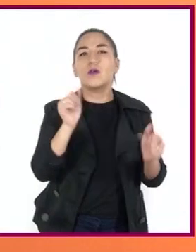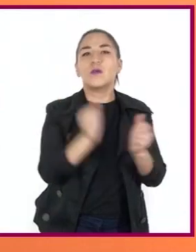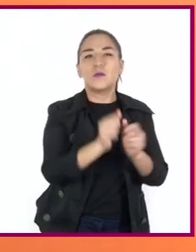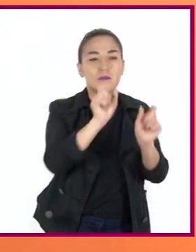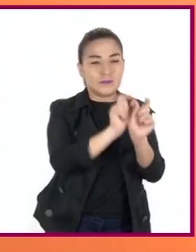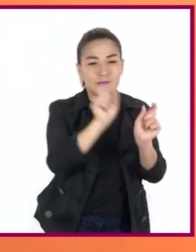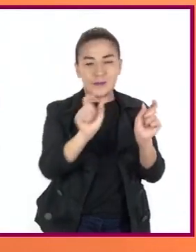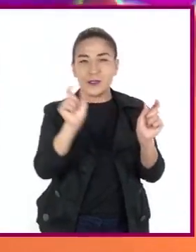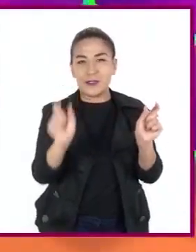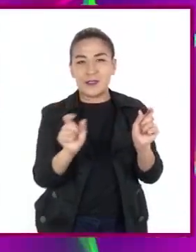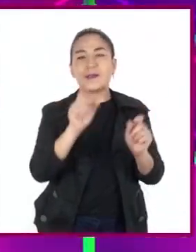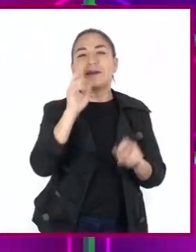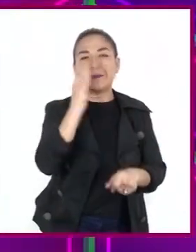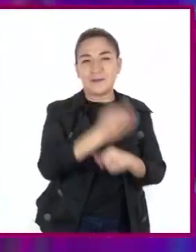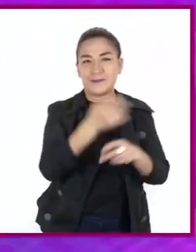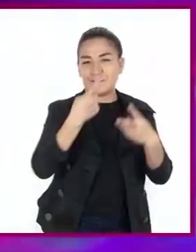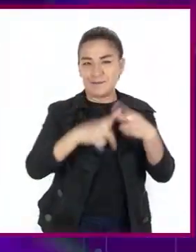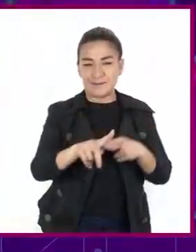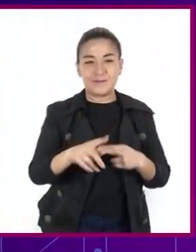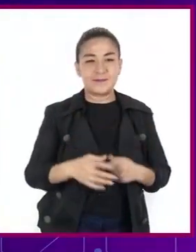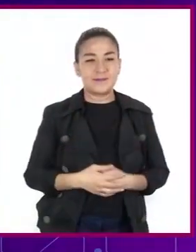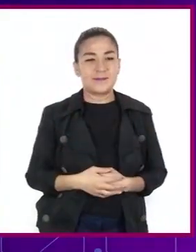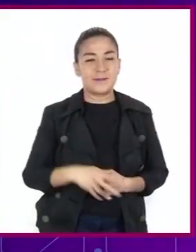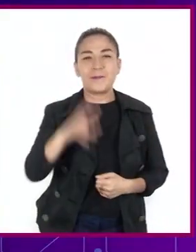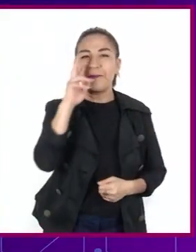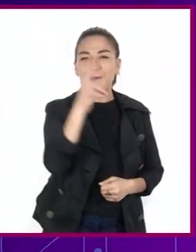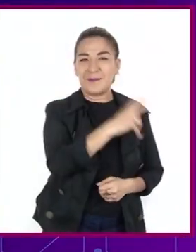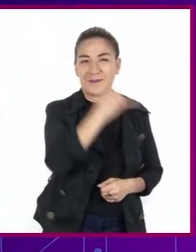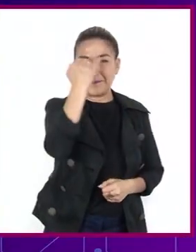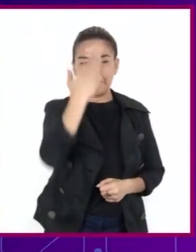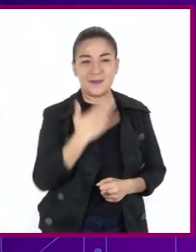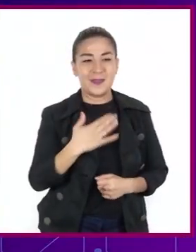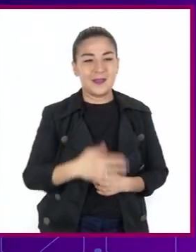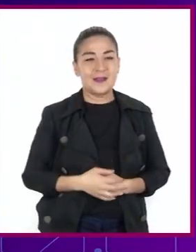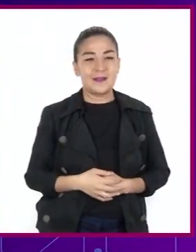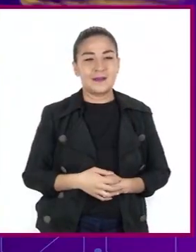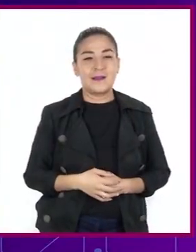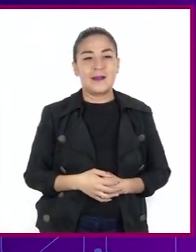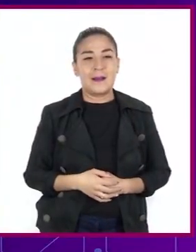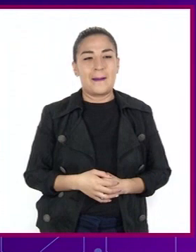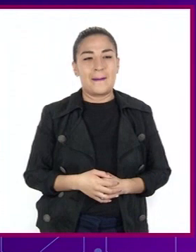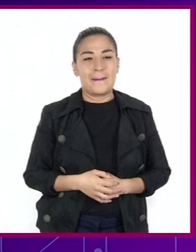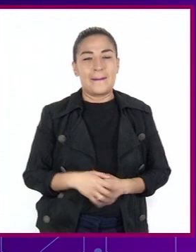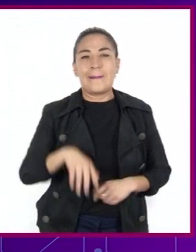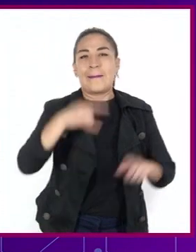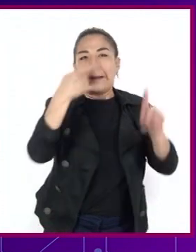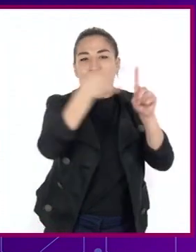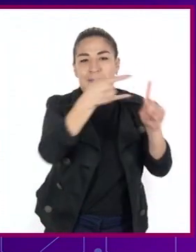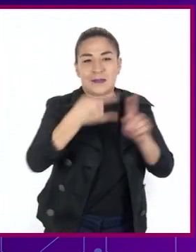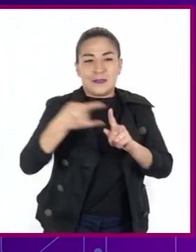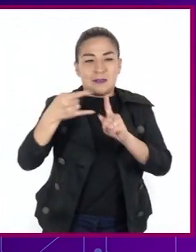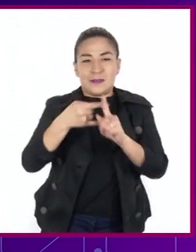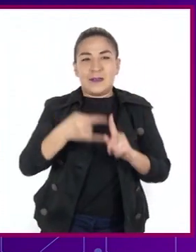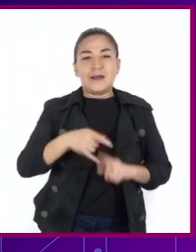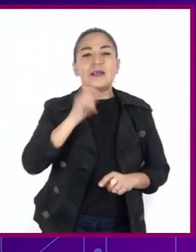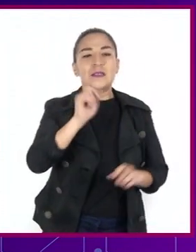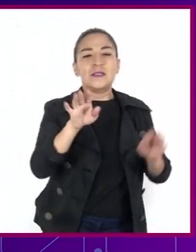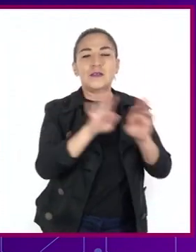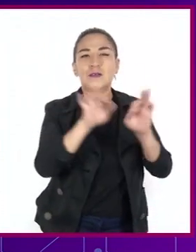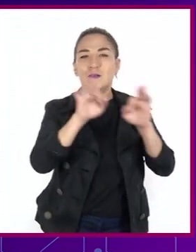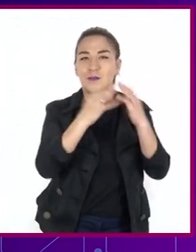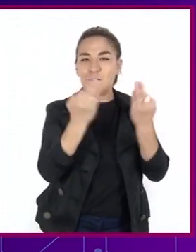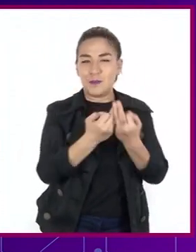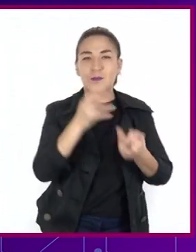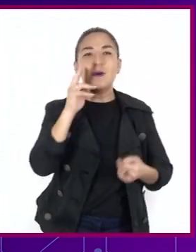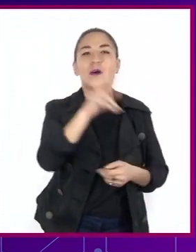posición. Comencemos. En la imagen se muestran tres arreglos formados por cuadrados. El punto de partida